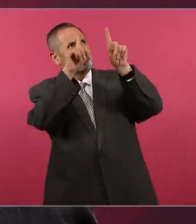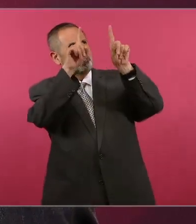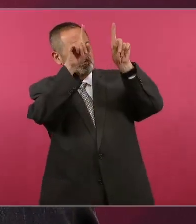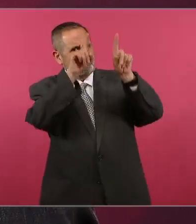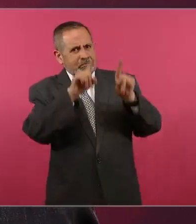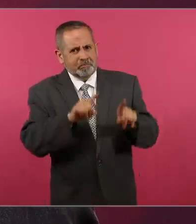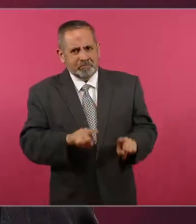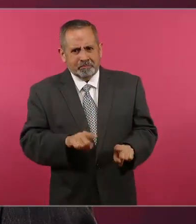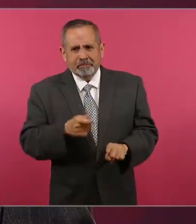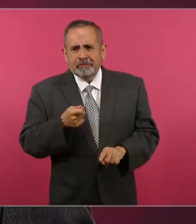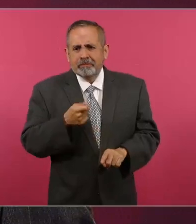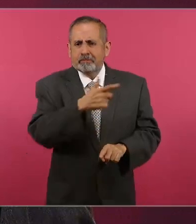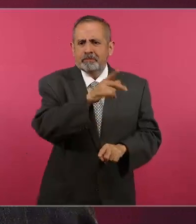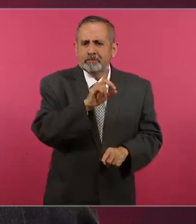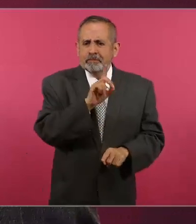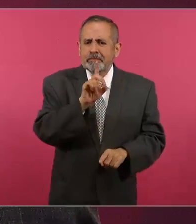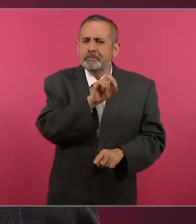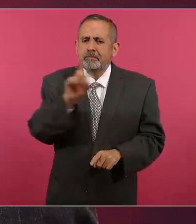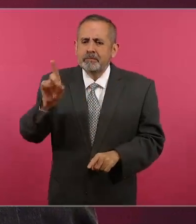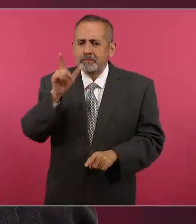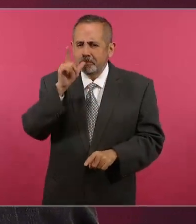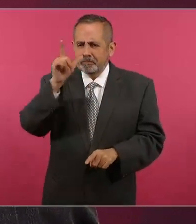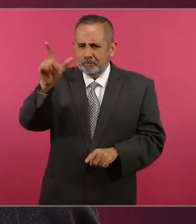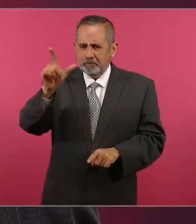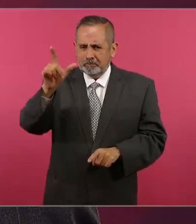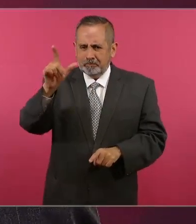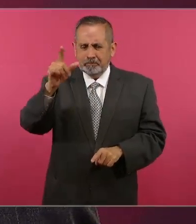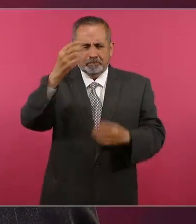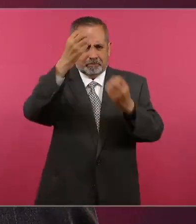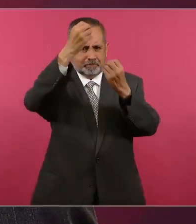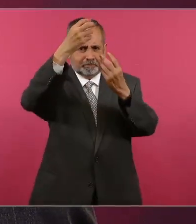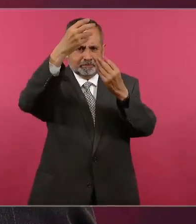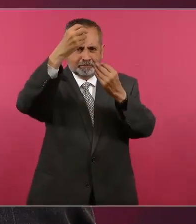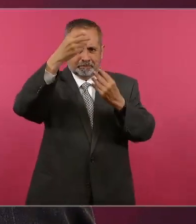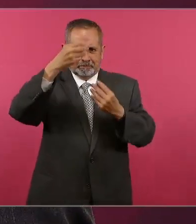que le llamaron Estela de Luz.